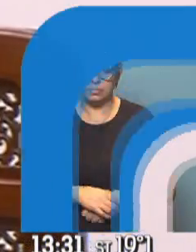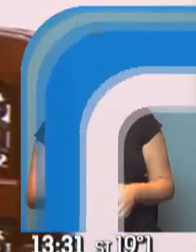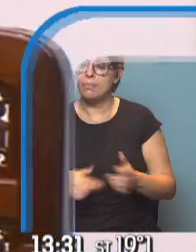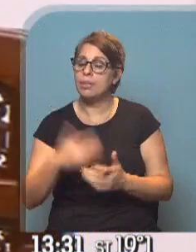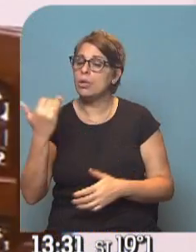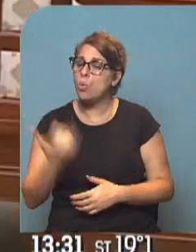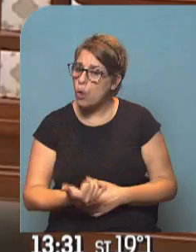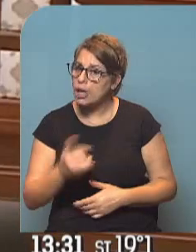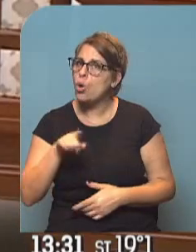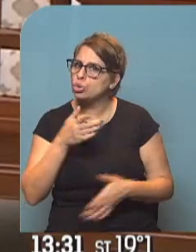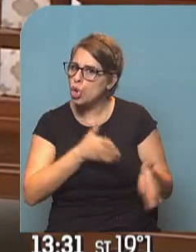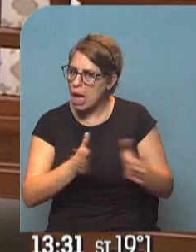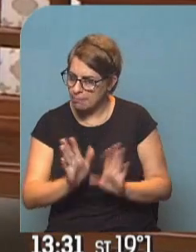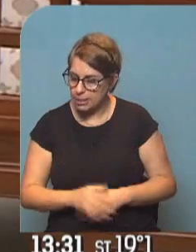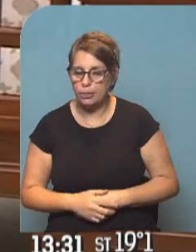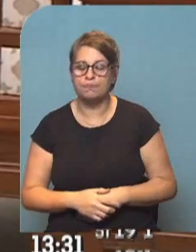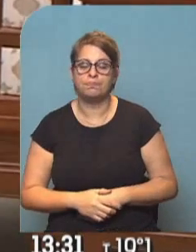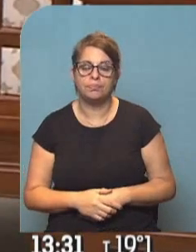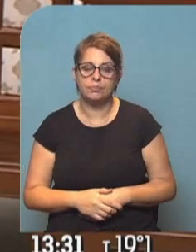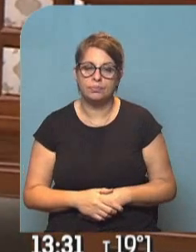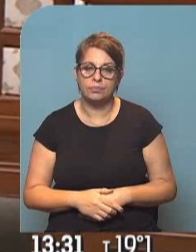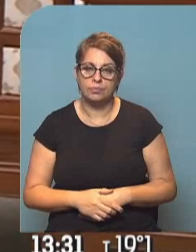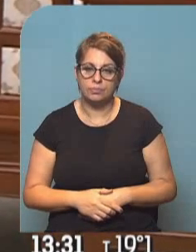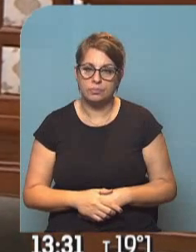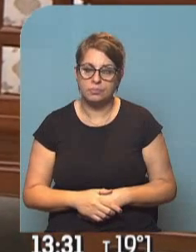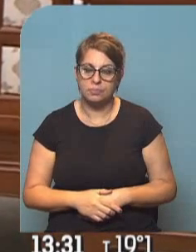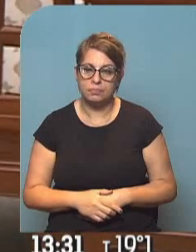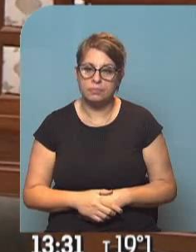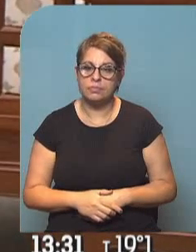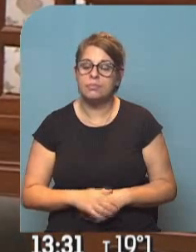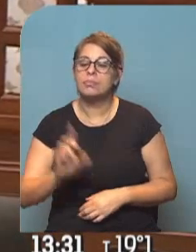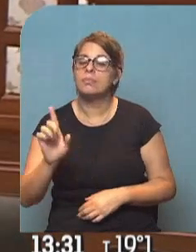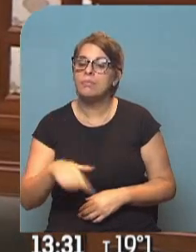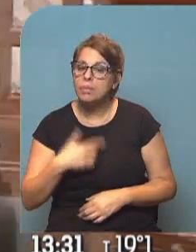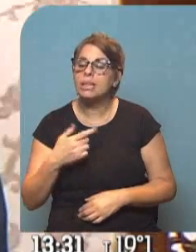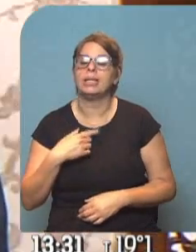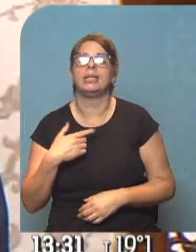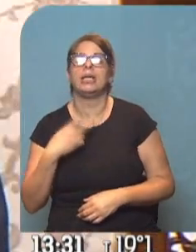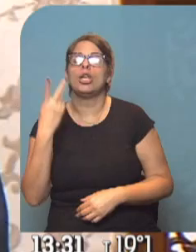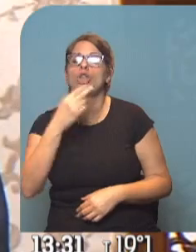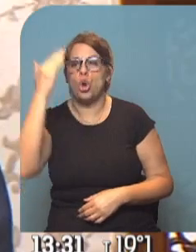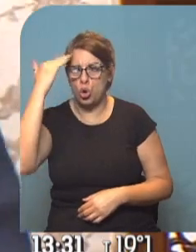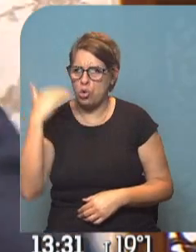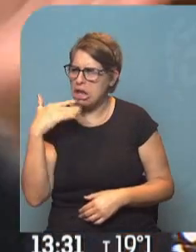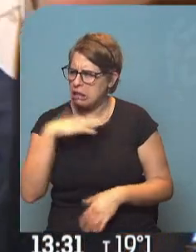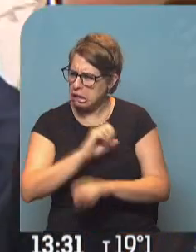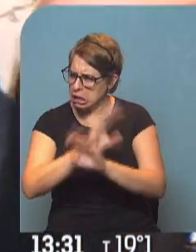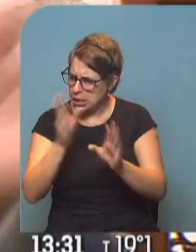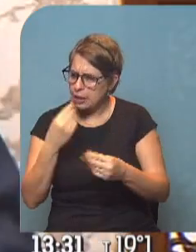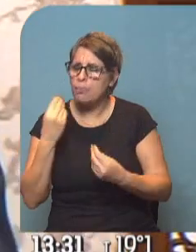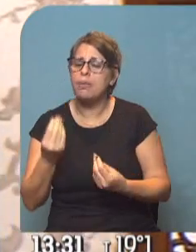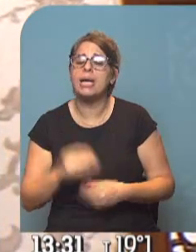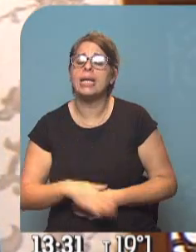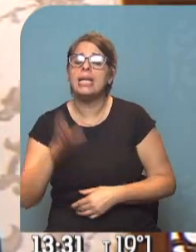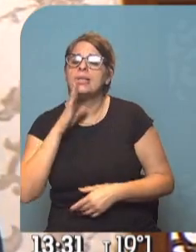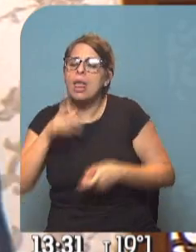otra posibilidad, aunque más remota, y es que se produzca un entendimiento directo entre las dos Coreas para reducir la influencia